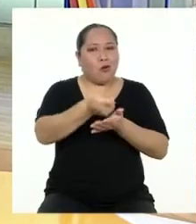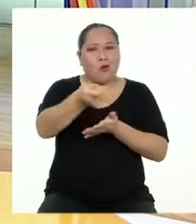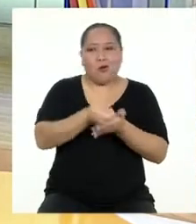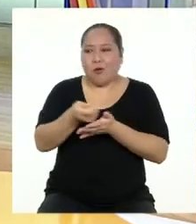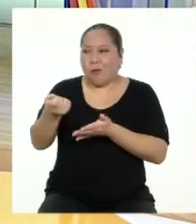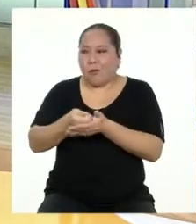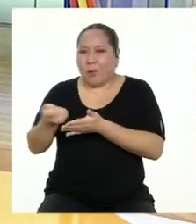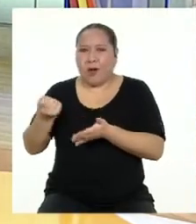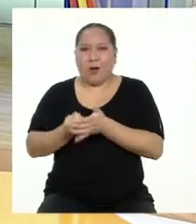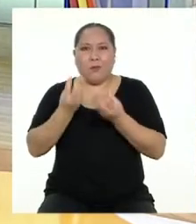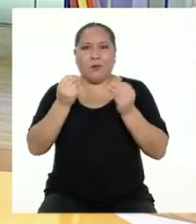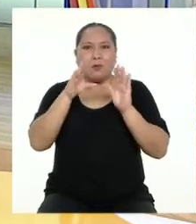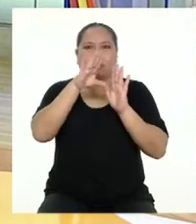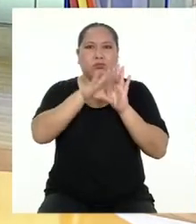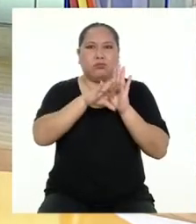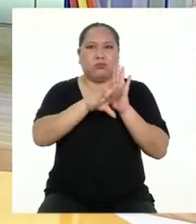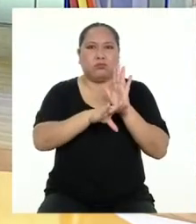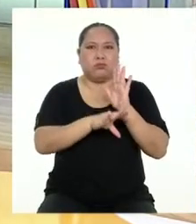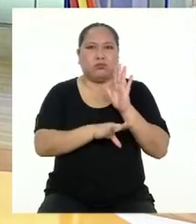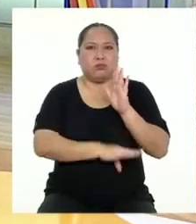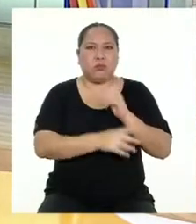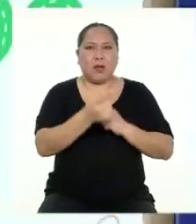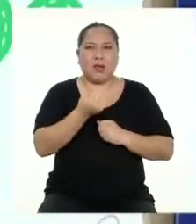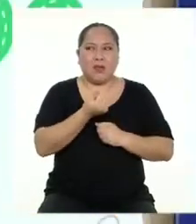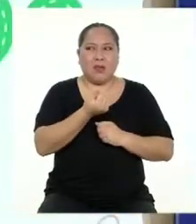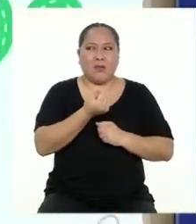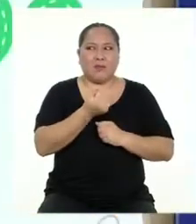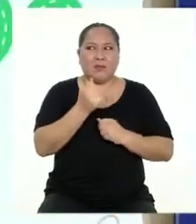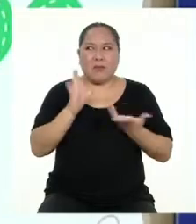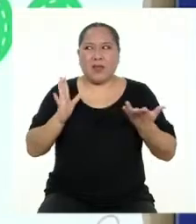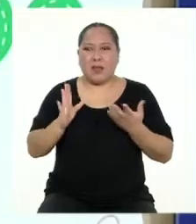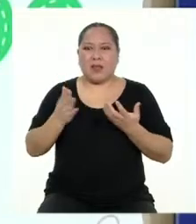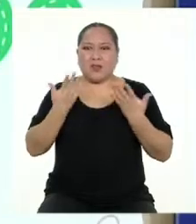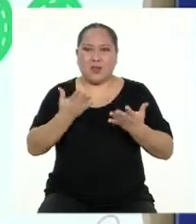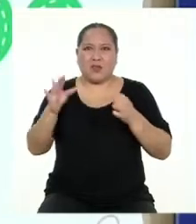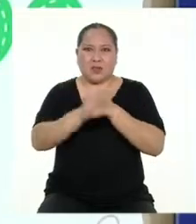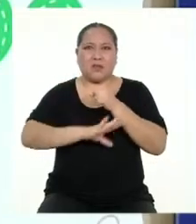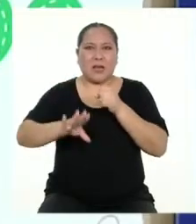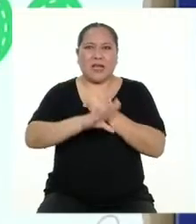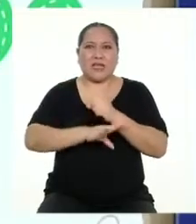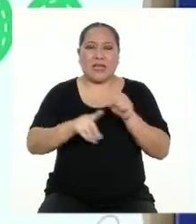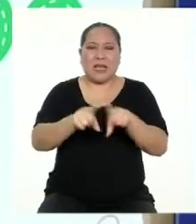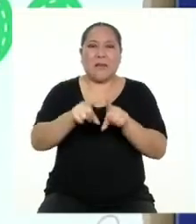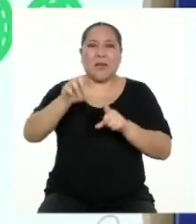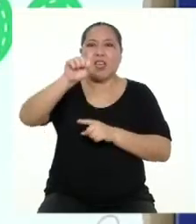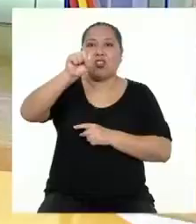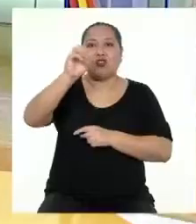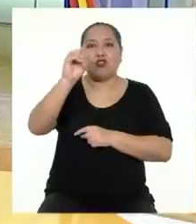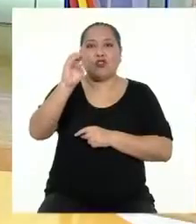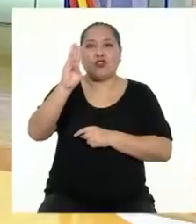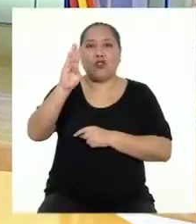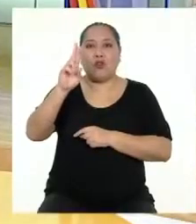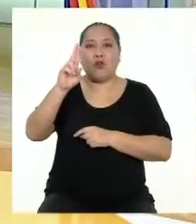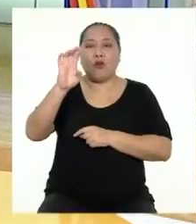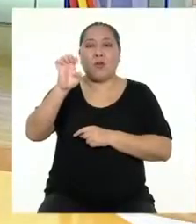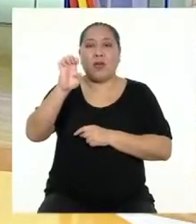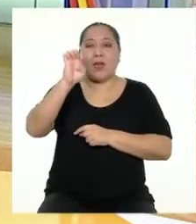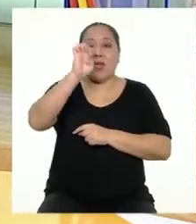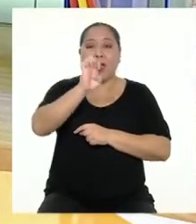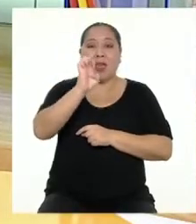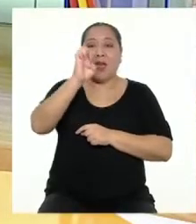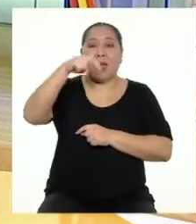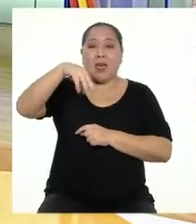nos resta dinero para las cosas prioritarias y básicas, sino que nos lleva también al sobreendeudamiento. ¿Cómo podríamos